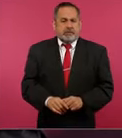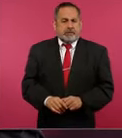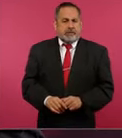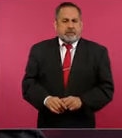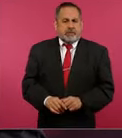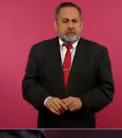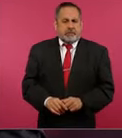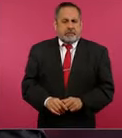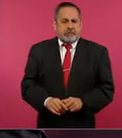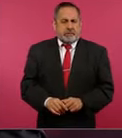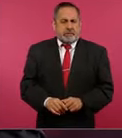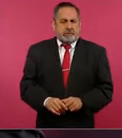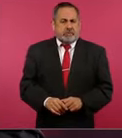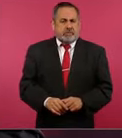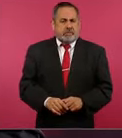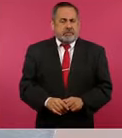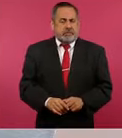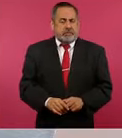se